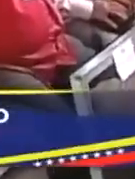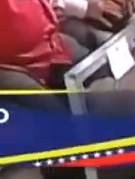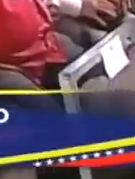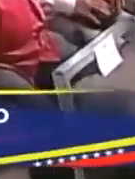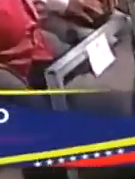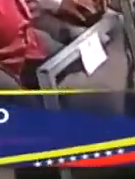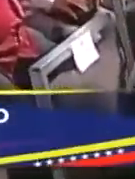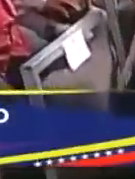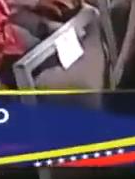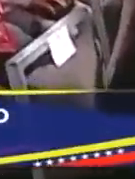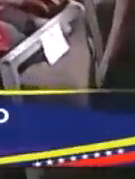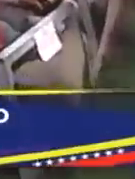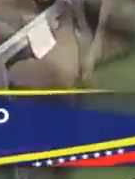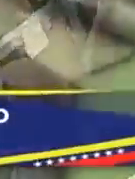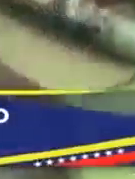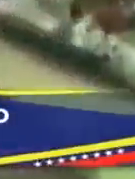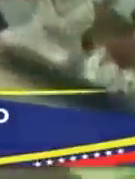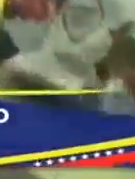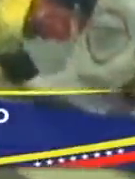Que